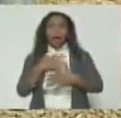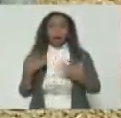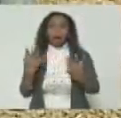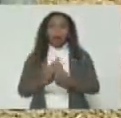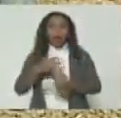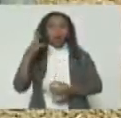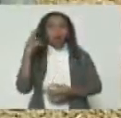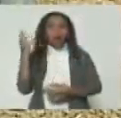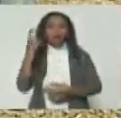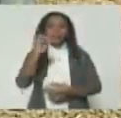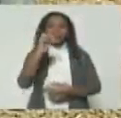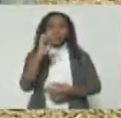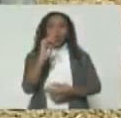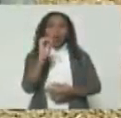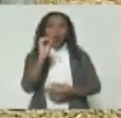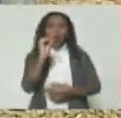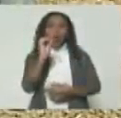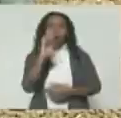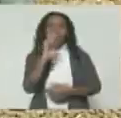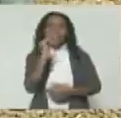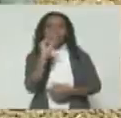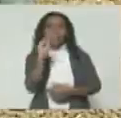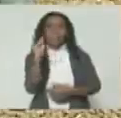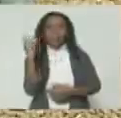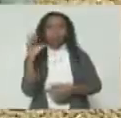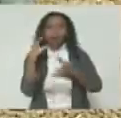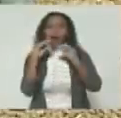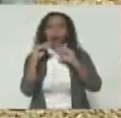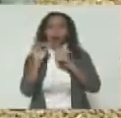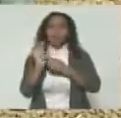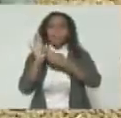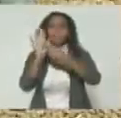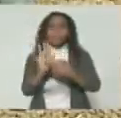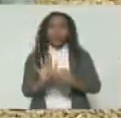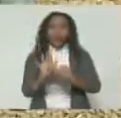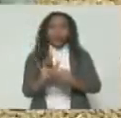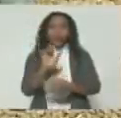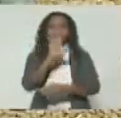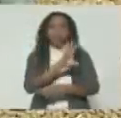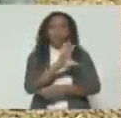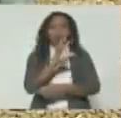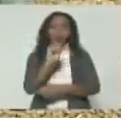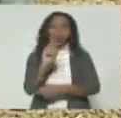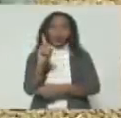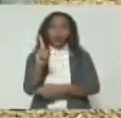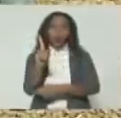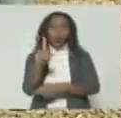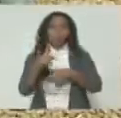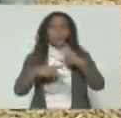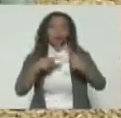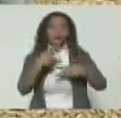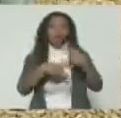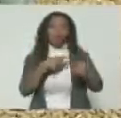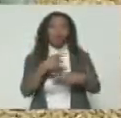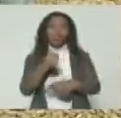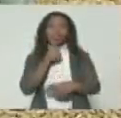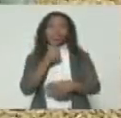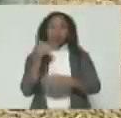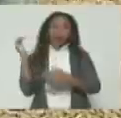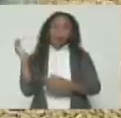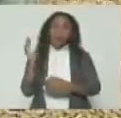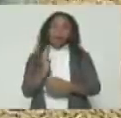Noris Escobar nos hable en representación de los 51 productores que, quienes se han